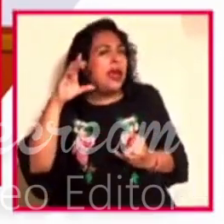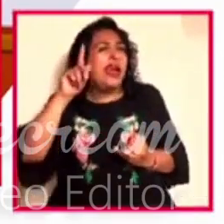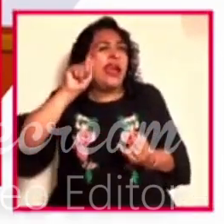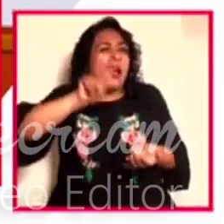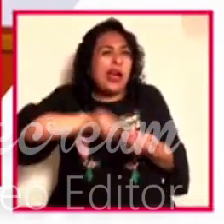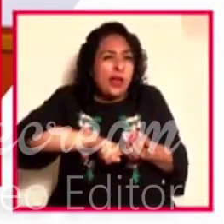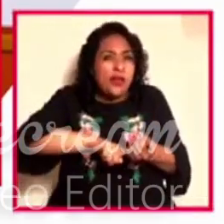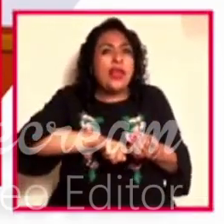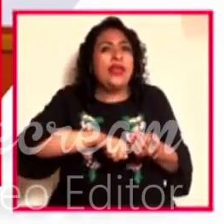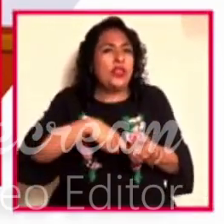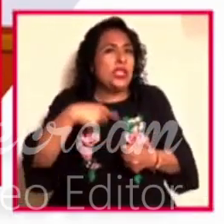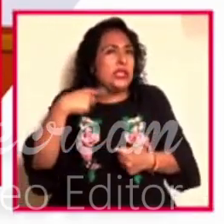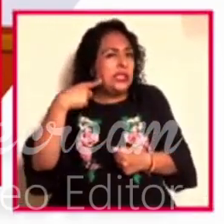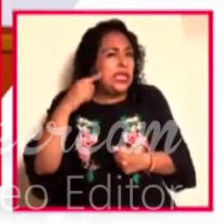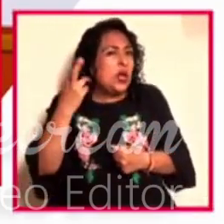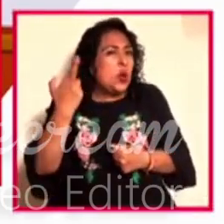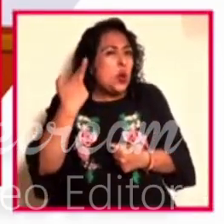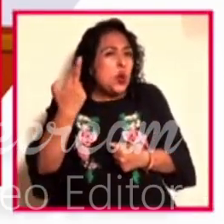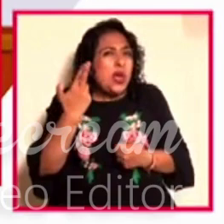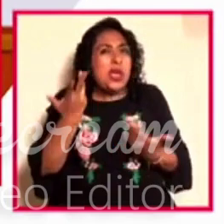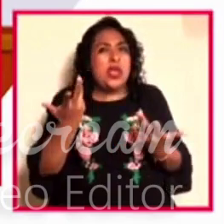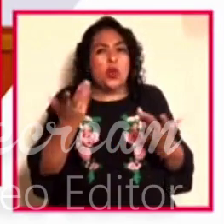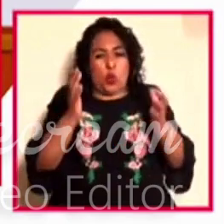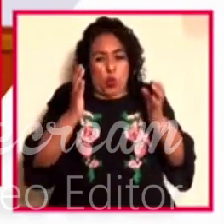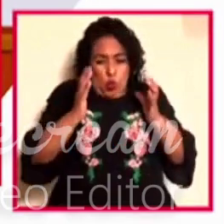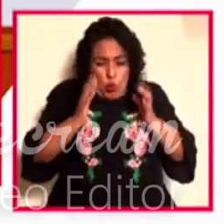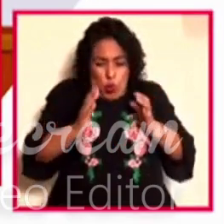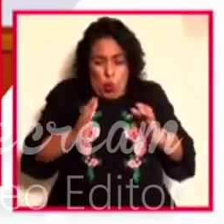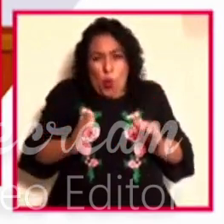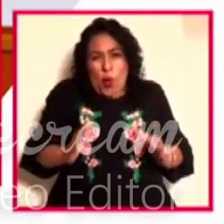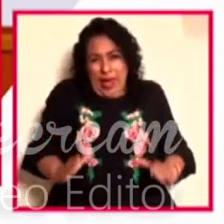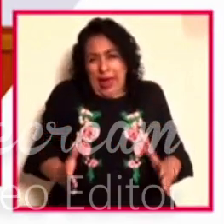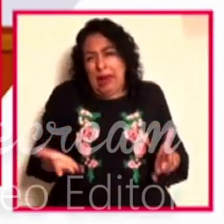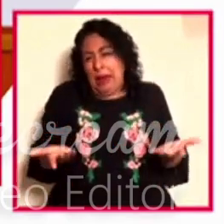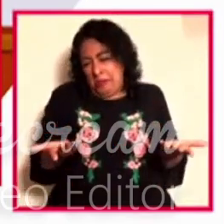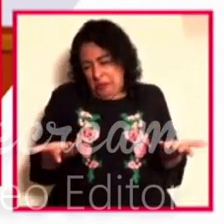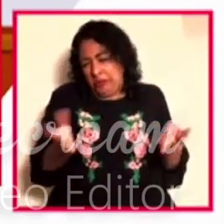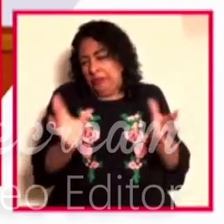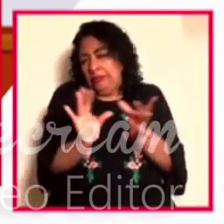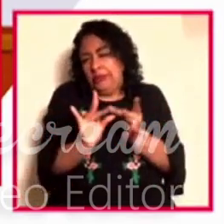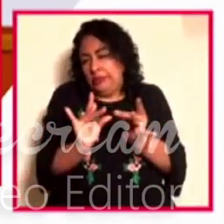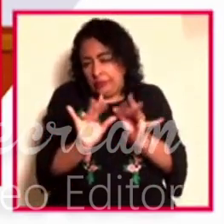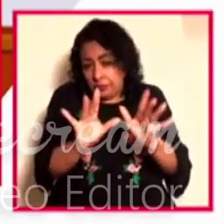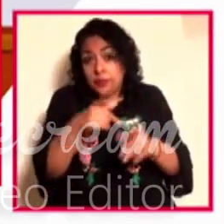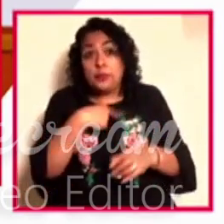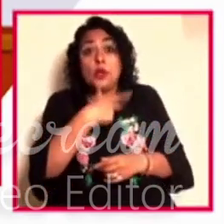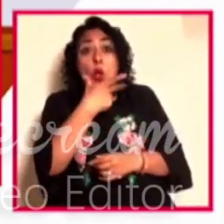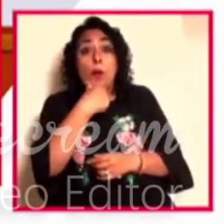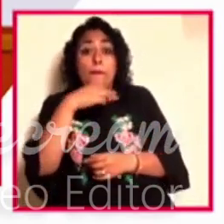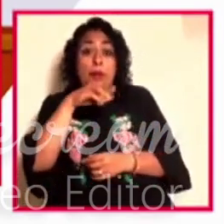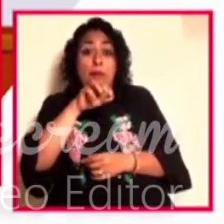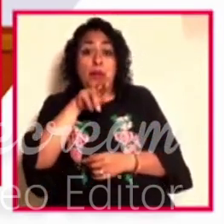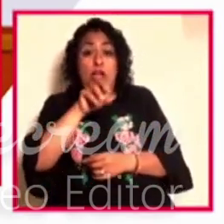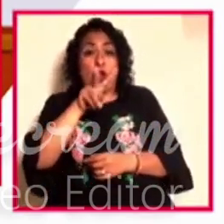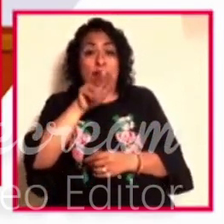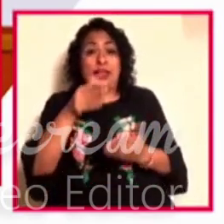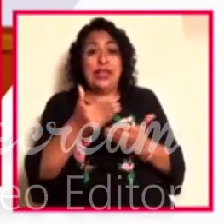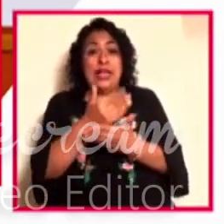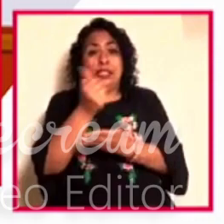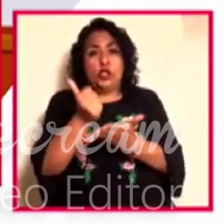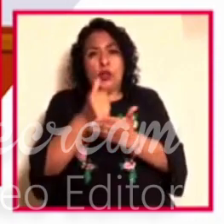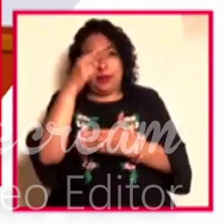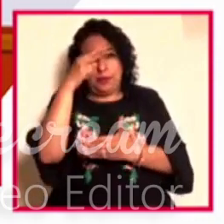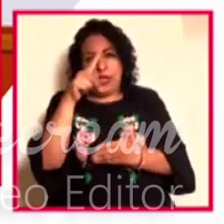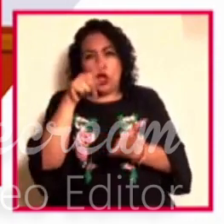dentro de, digamos, de su cuerpo, por decirlo de alguna manera. Mario Lavista, quien nació en la Ciudad de México en